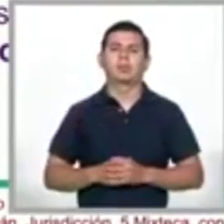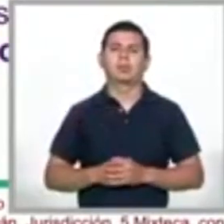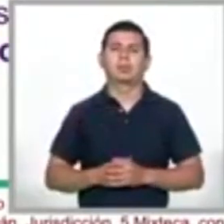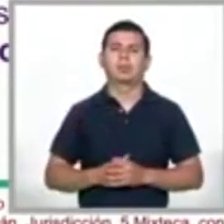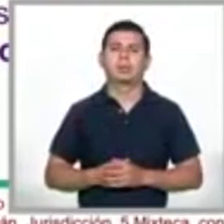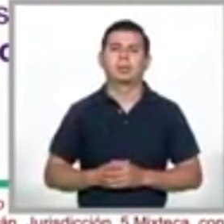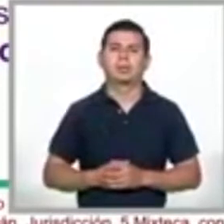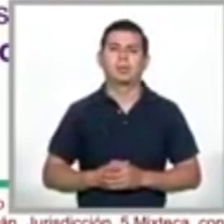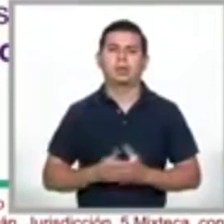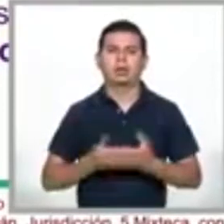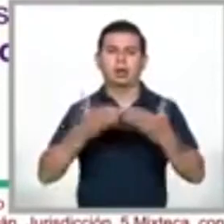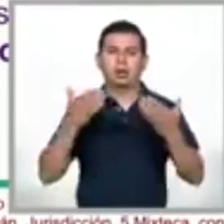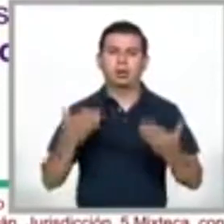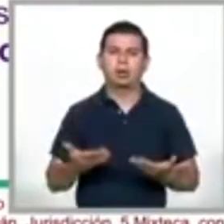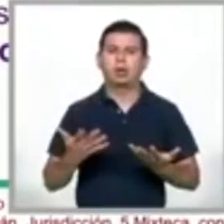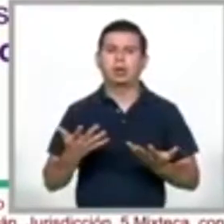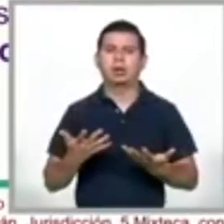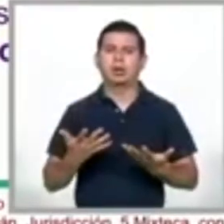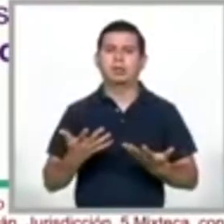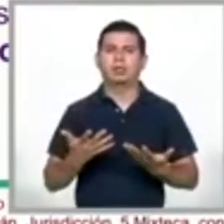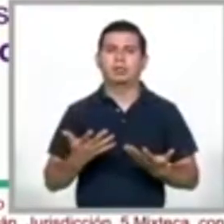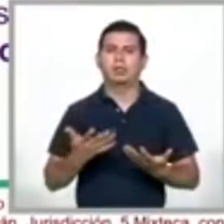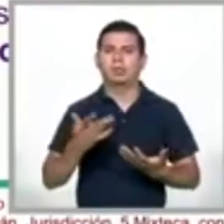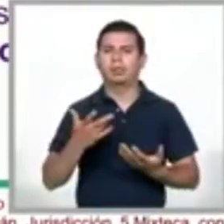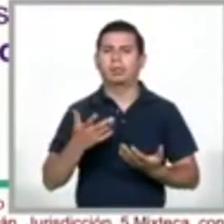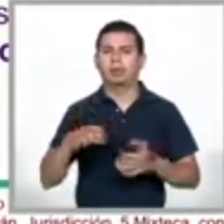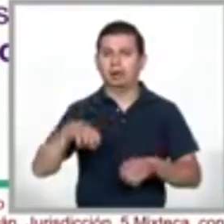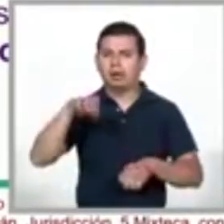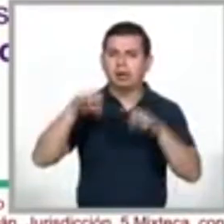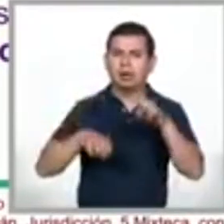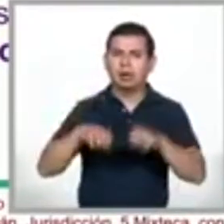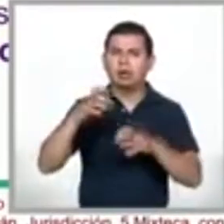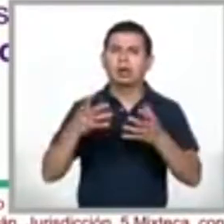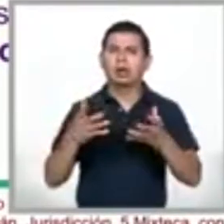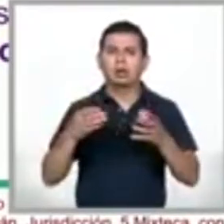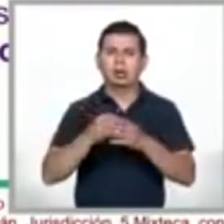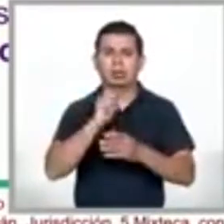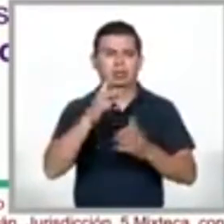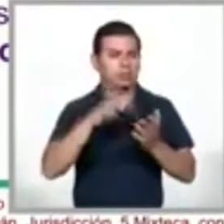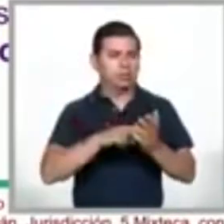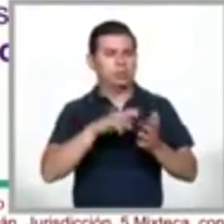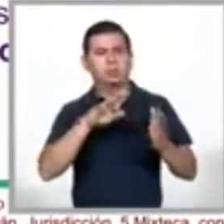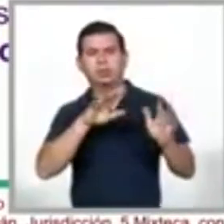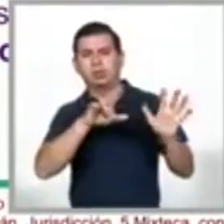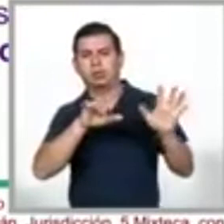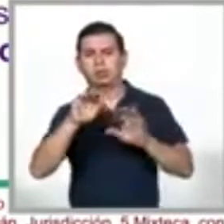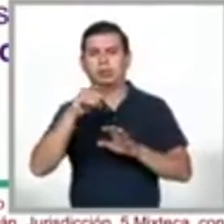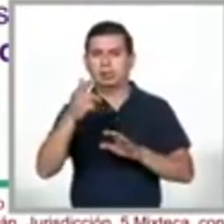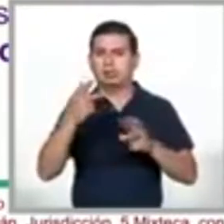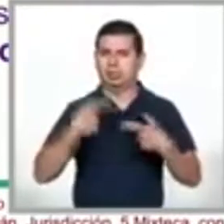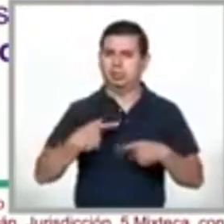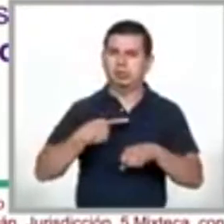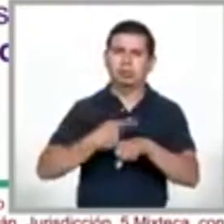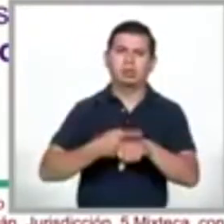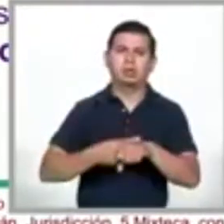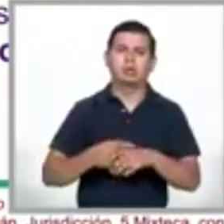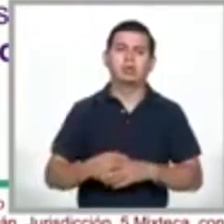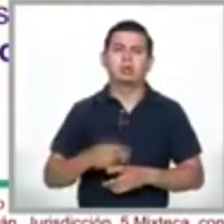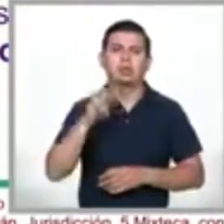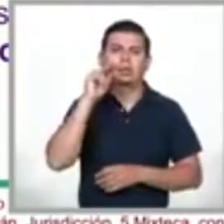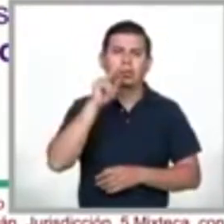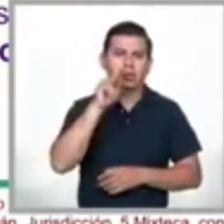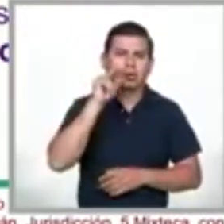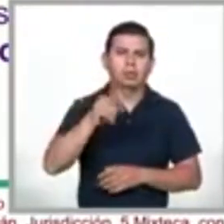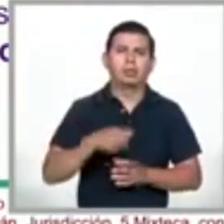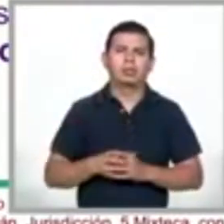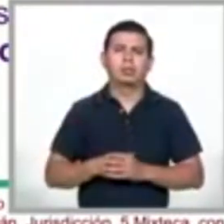al comportamiento por el grupo de edad de los 2.797 casos confirmados, observamos